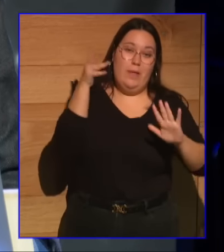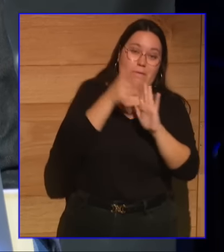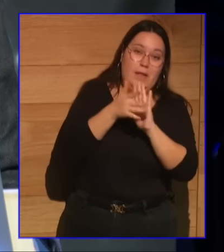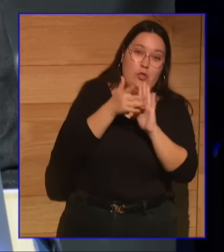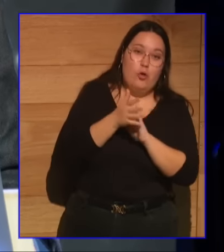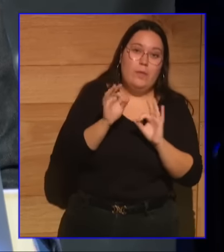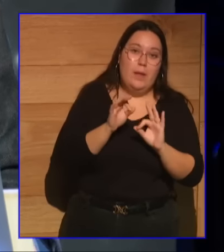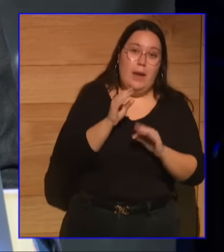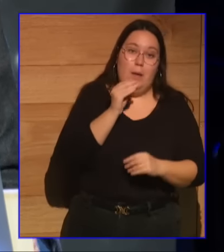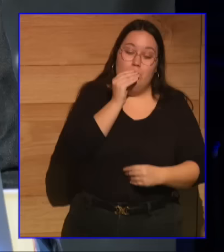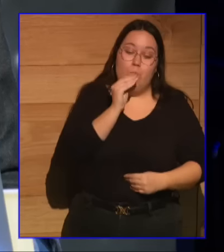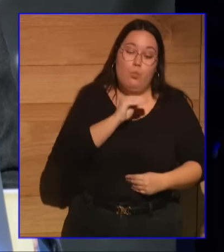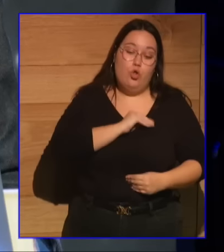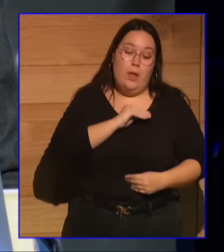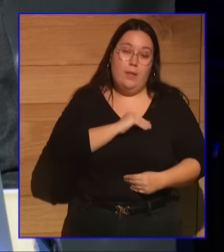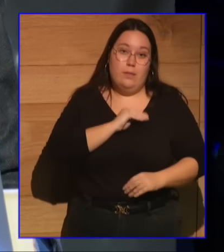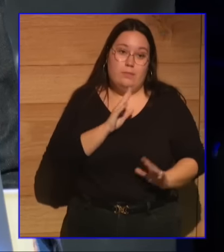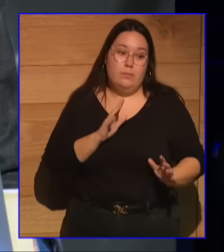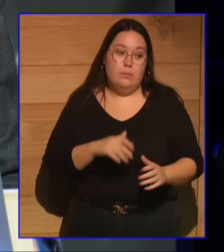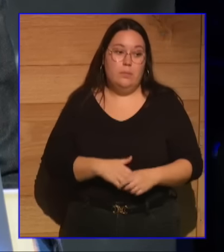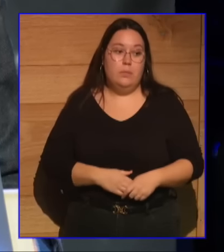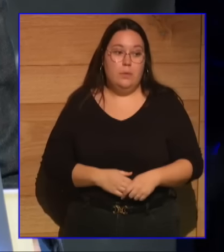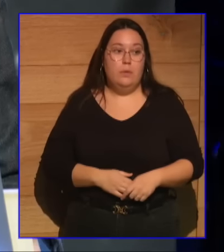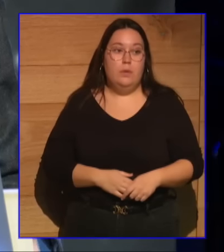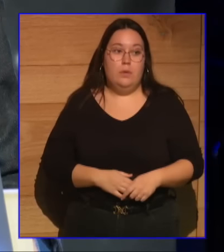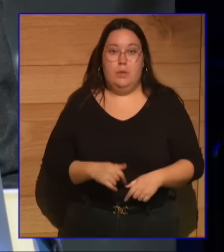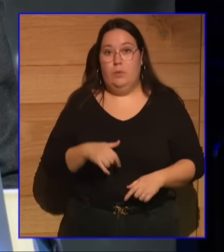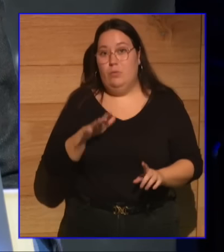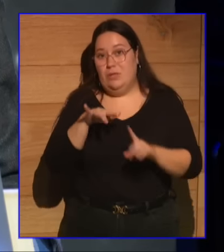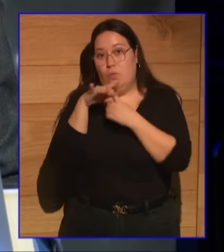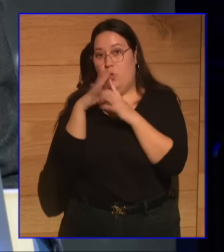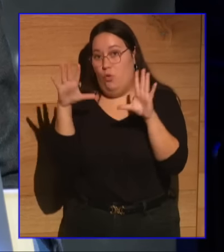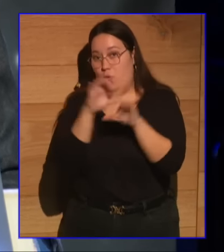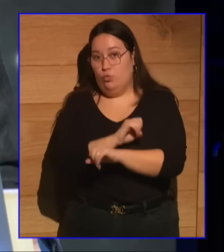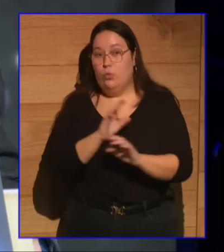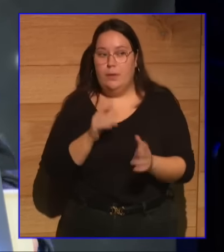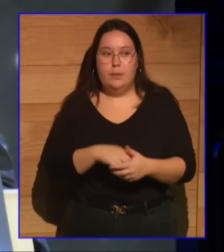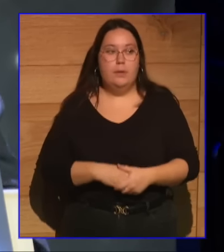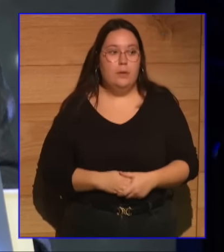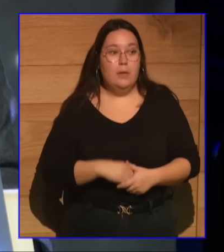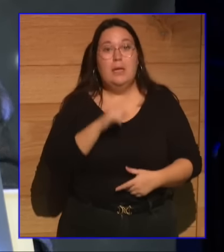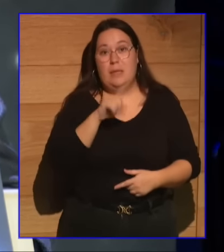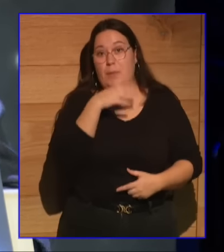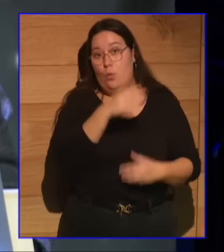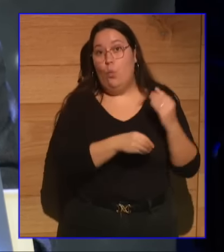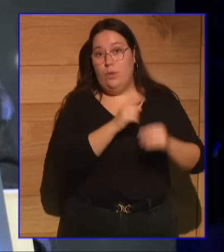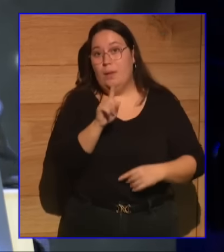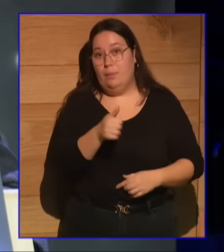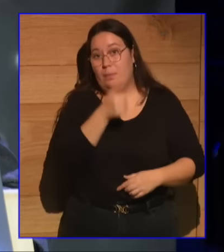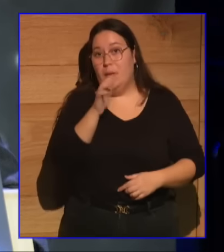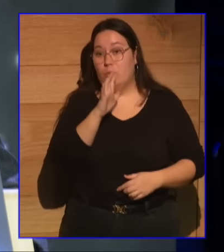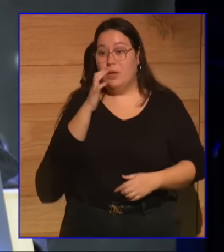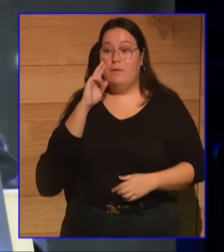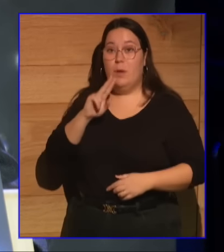de la bondad en un océano oscurísimo de... Y más útil, ¿no? Porque también en el momento en que vemos